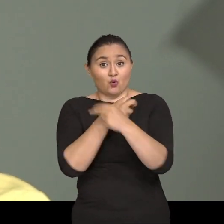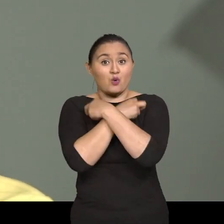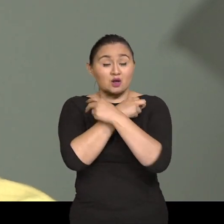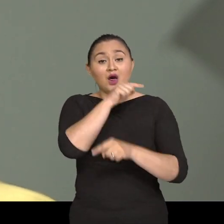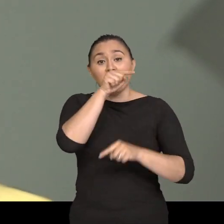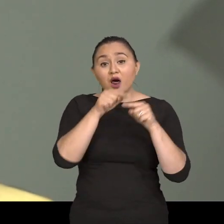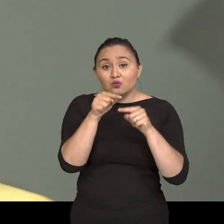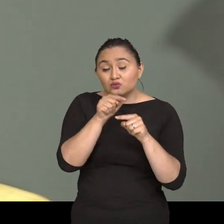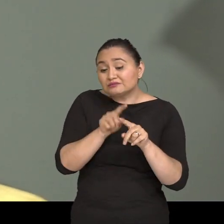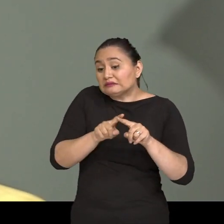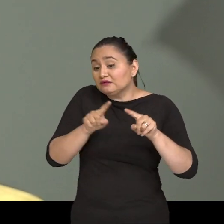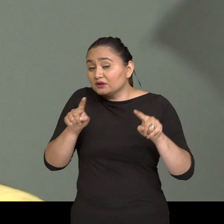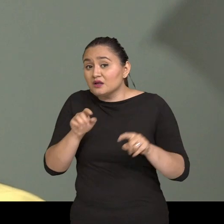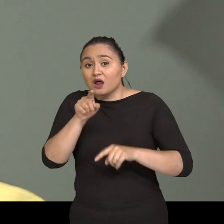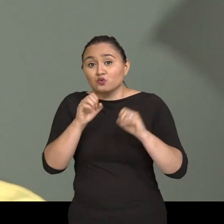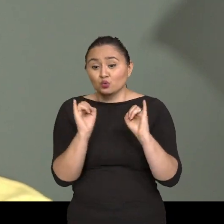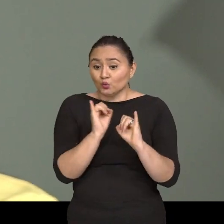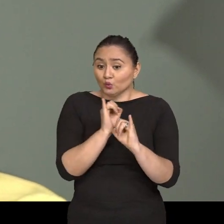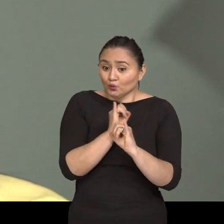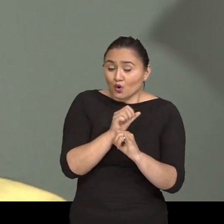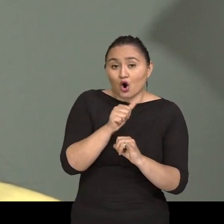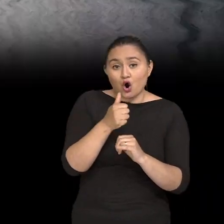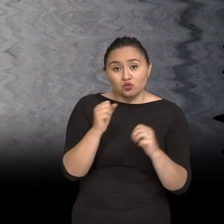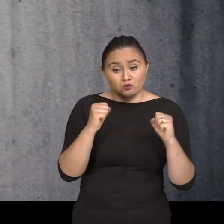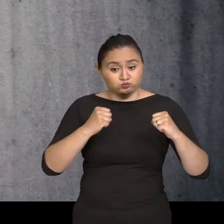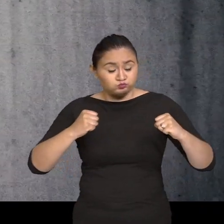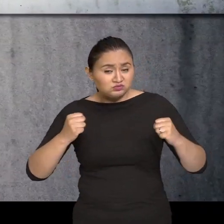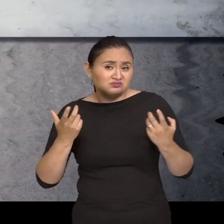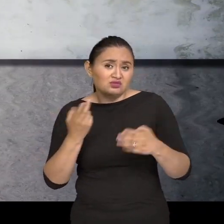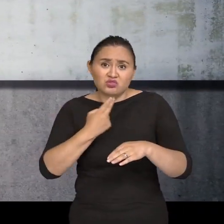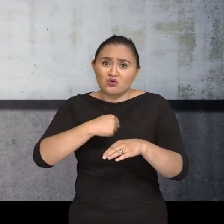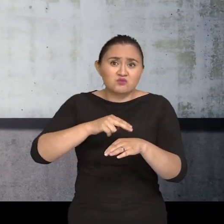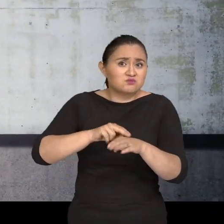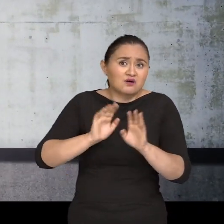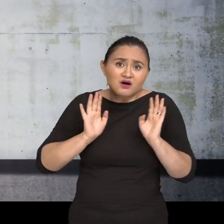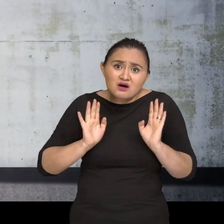misma o que sería el mismo cuerpo